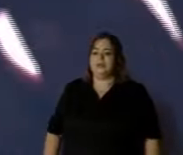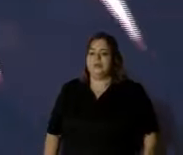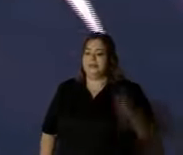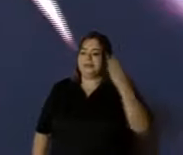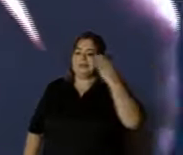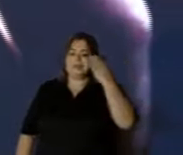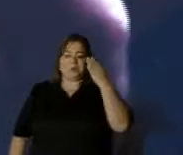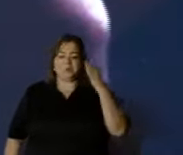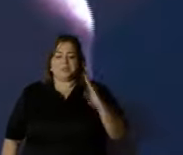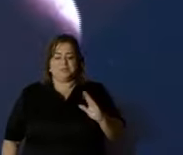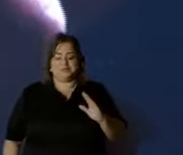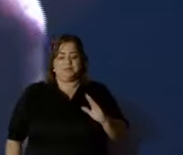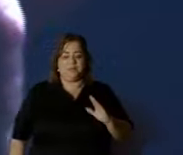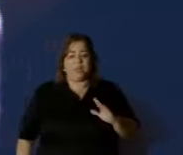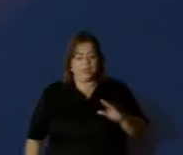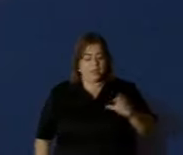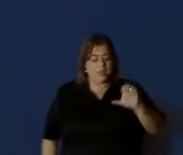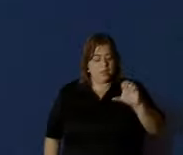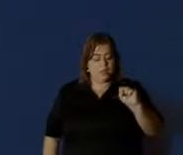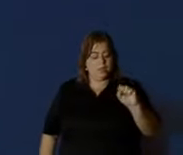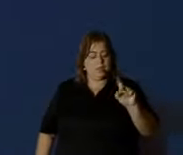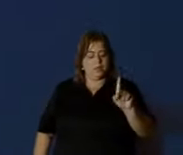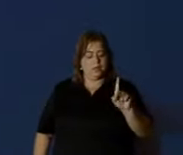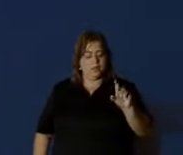mami. Te vas a terrible.